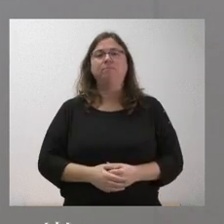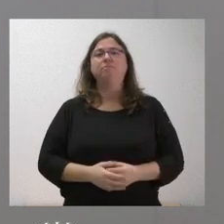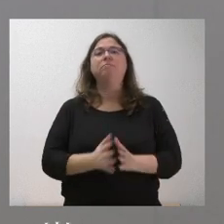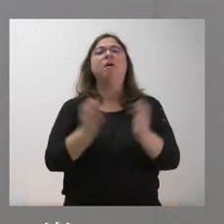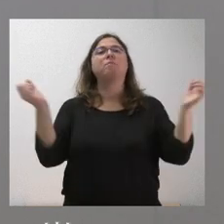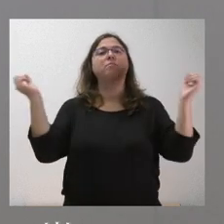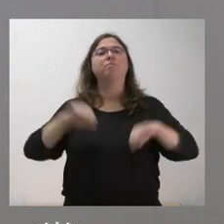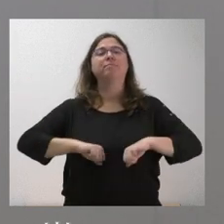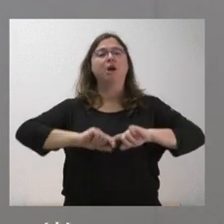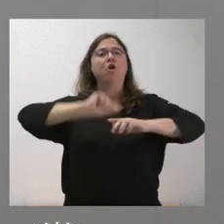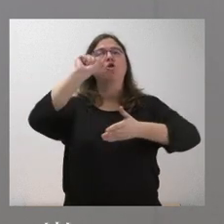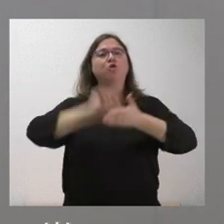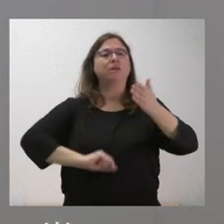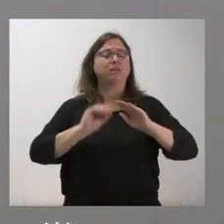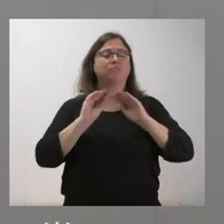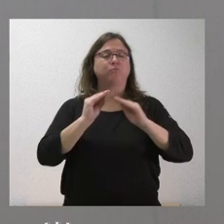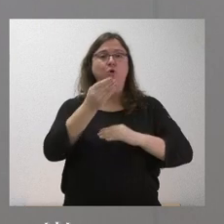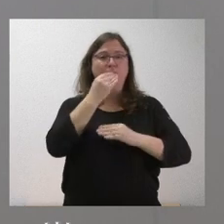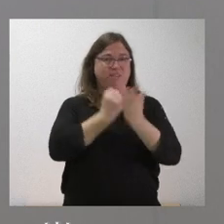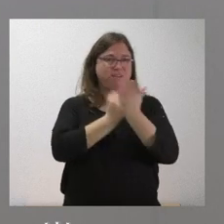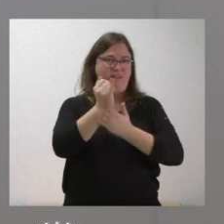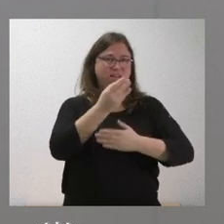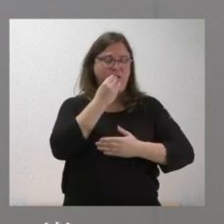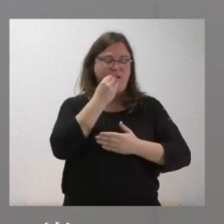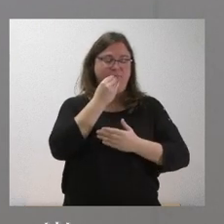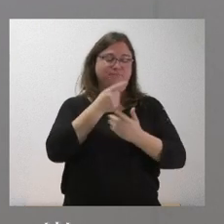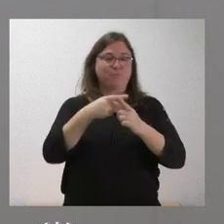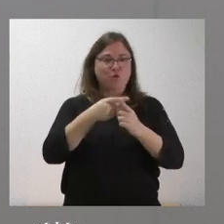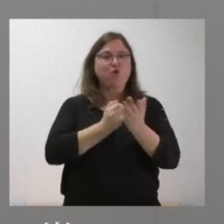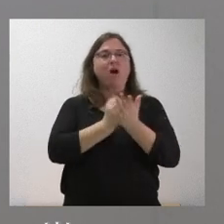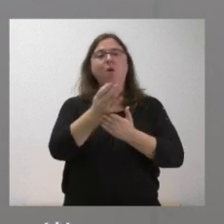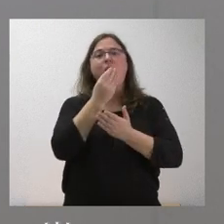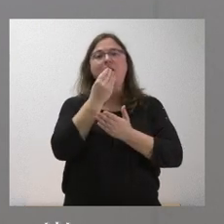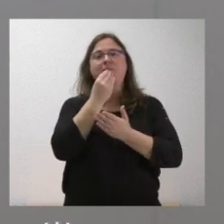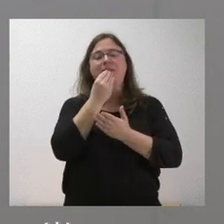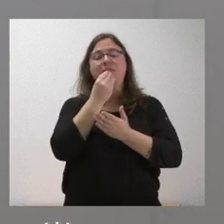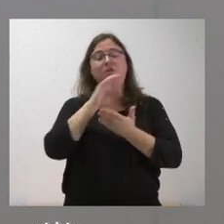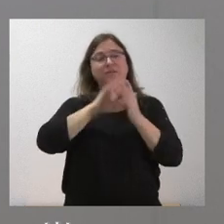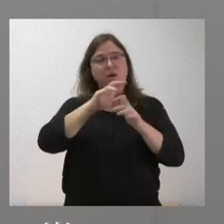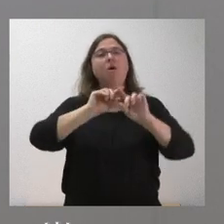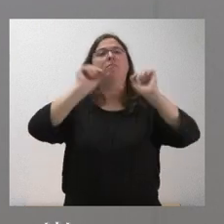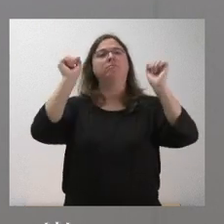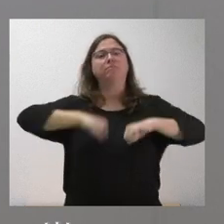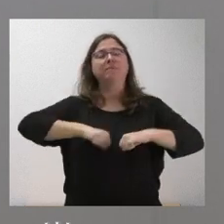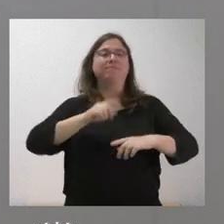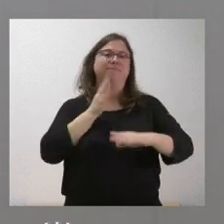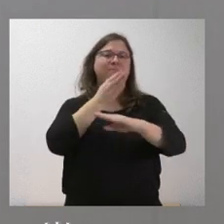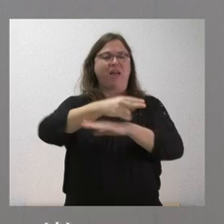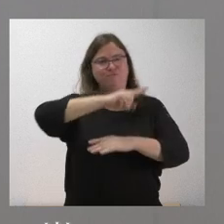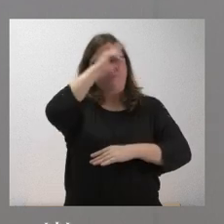contrato para que los productos agroalimentarios de Castilla de León participen en salón gourmets de Madrid la inversión será